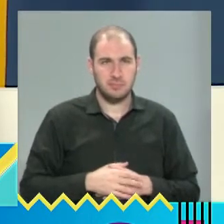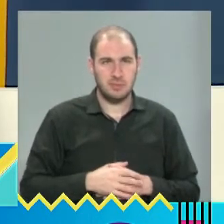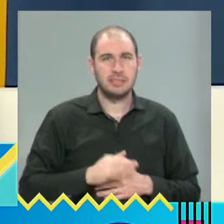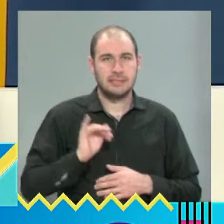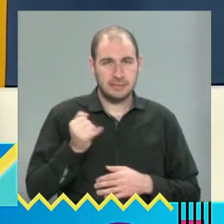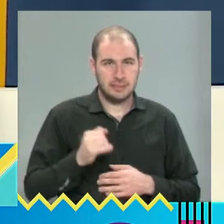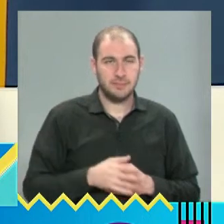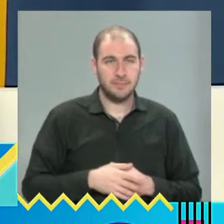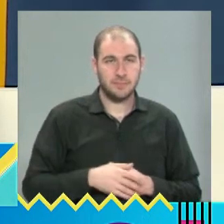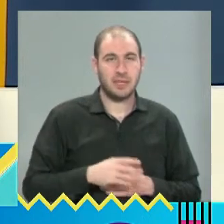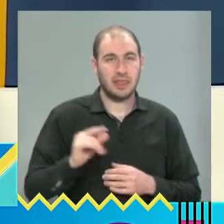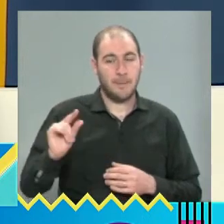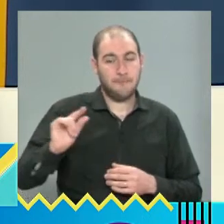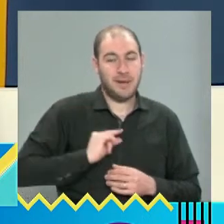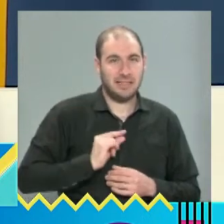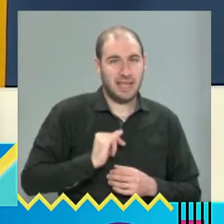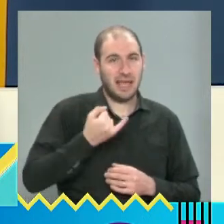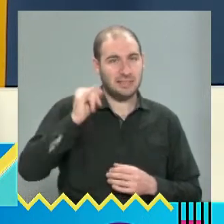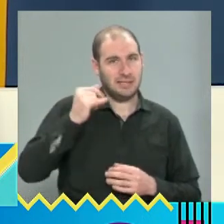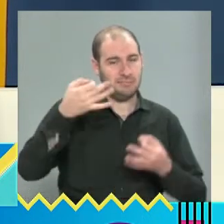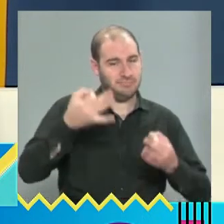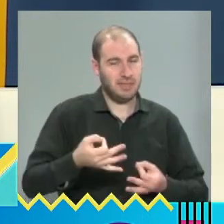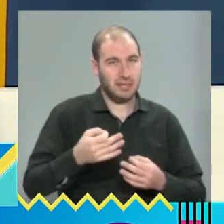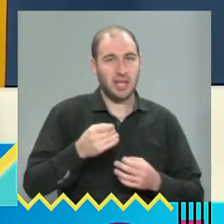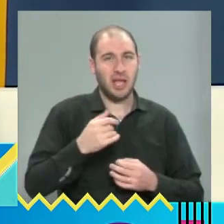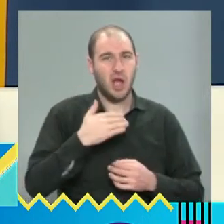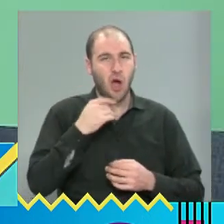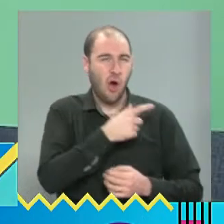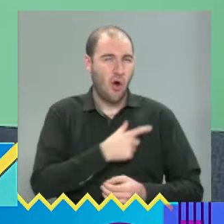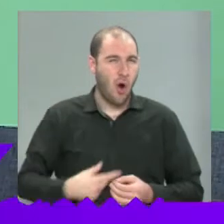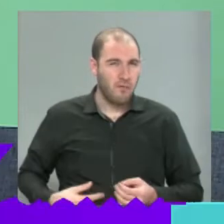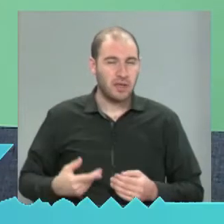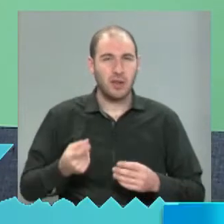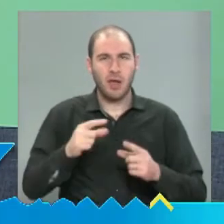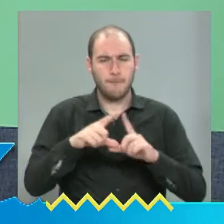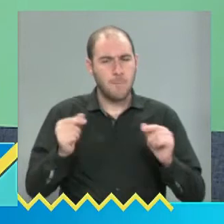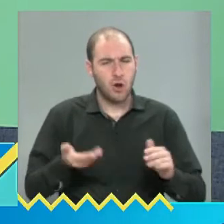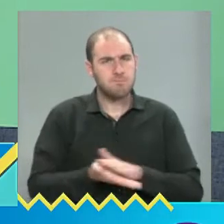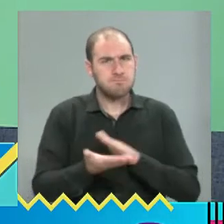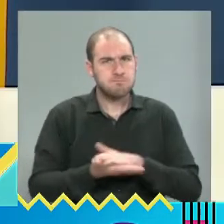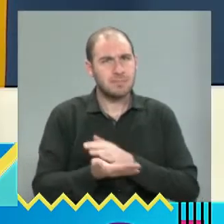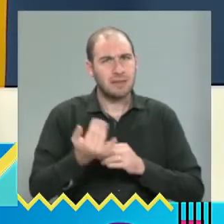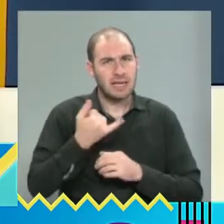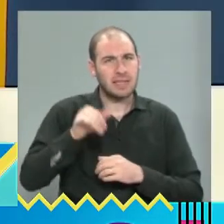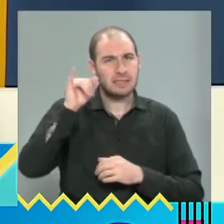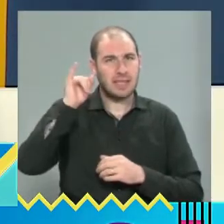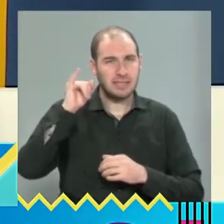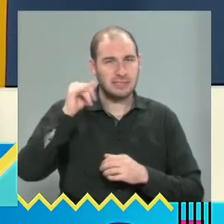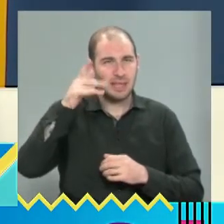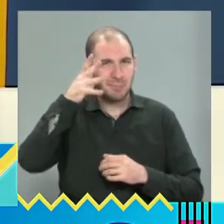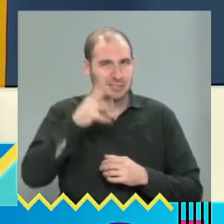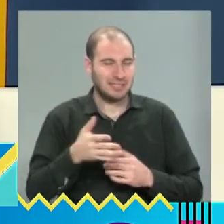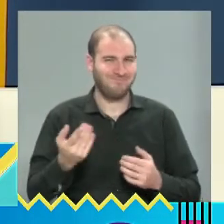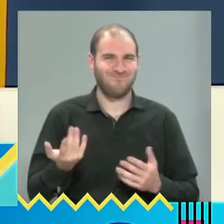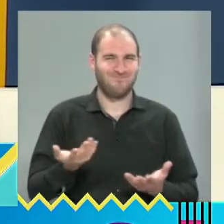Sí, en la medida que te presten a tasas razonables. Yo no sé si el gobierno va a seguir emitiendo bonos a tasas demasiado